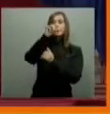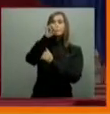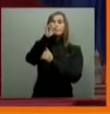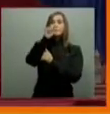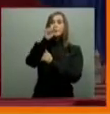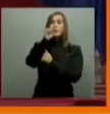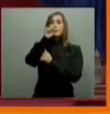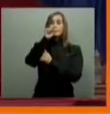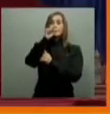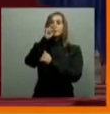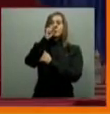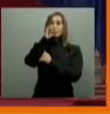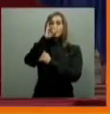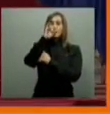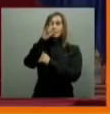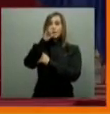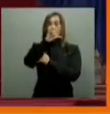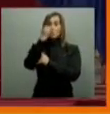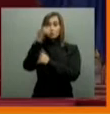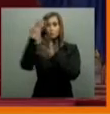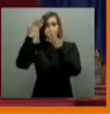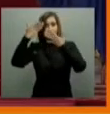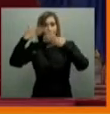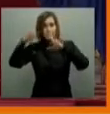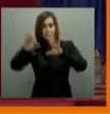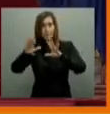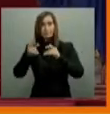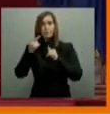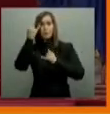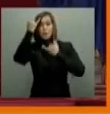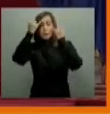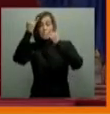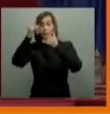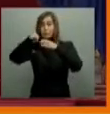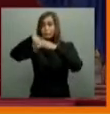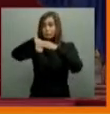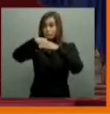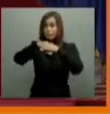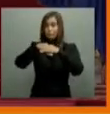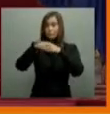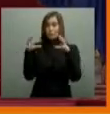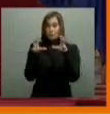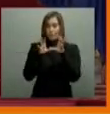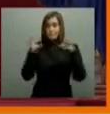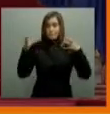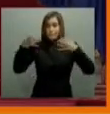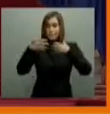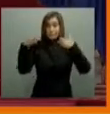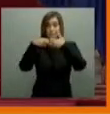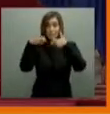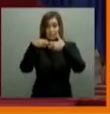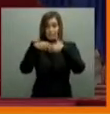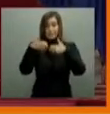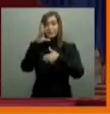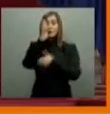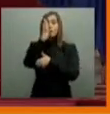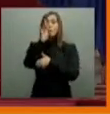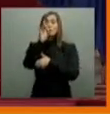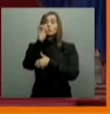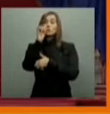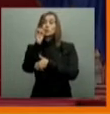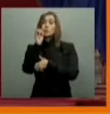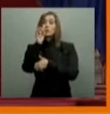al presidente en razón que no es necesario blindar ni tocar la